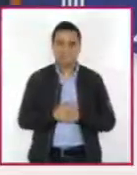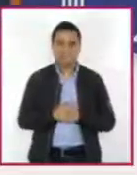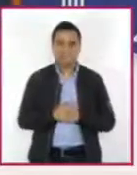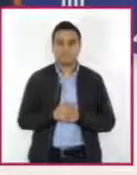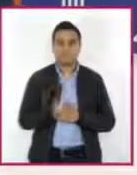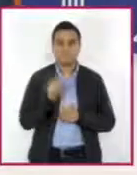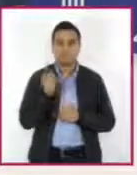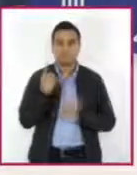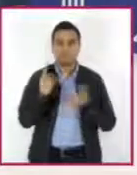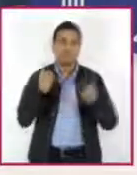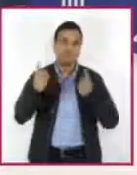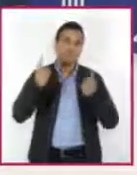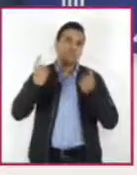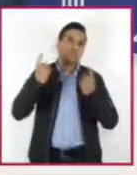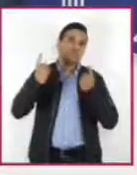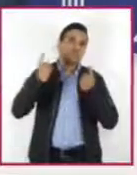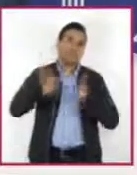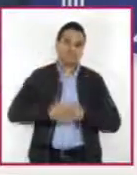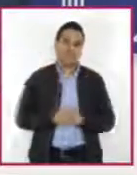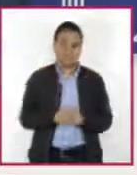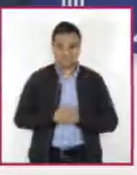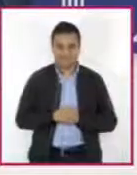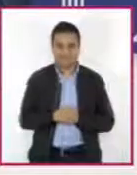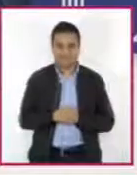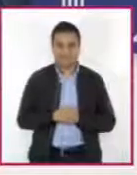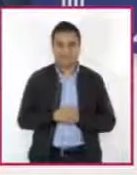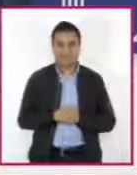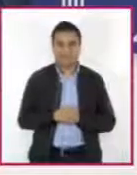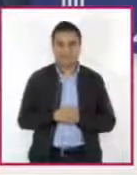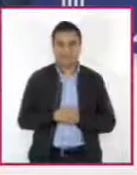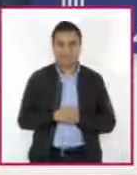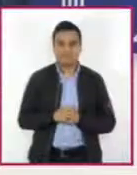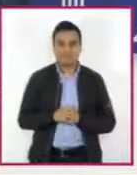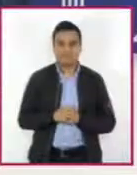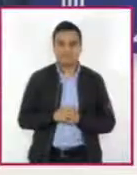1 y 1. 1 y 1. Ok. ¿Va?